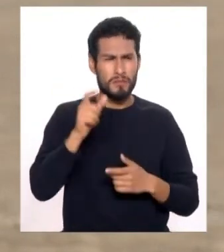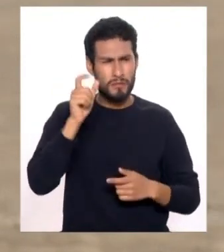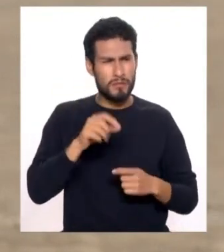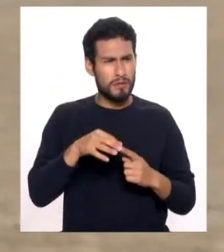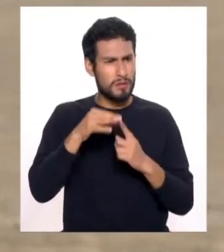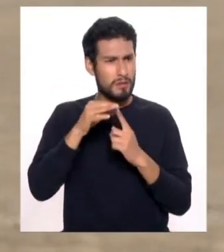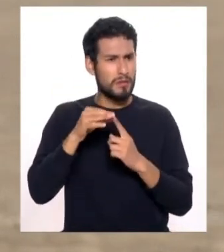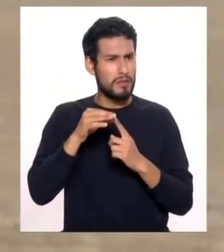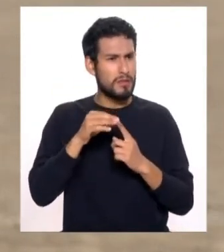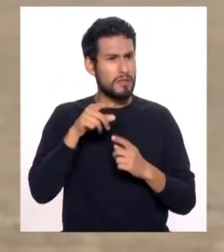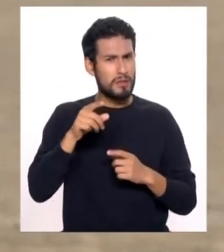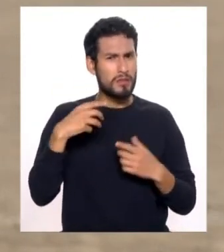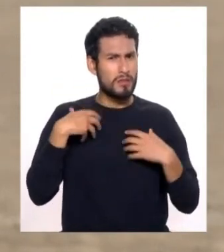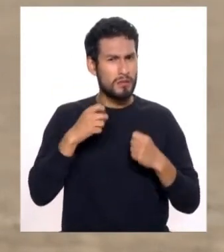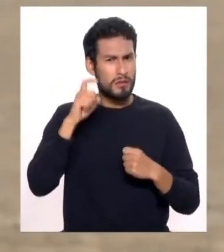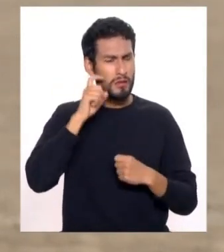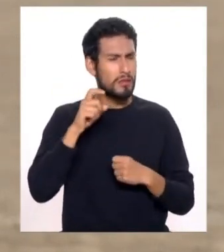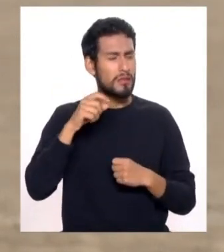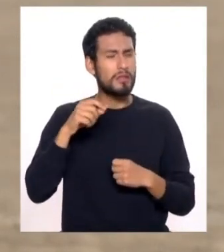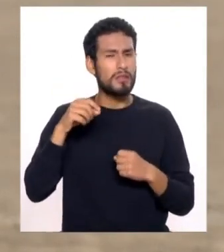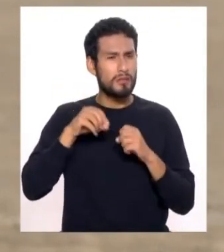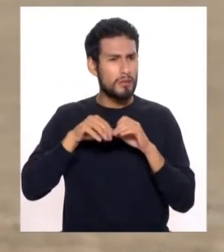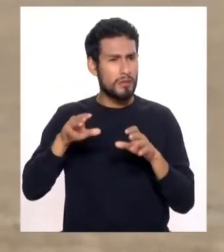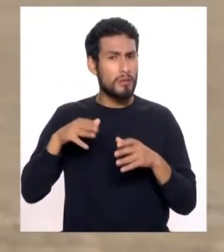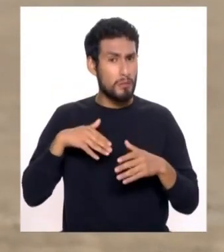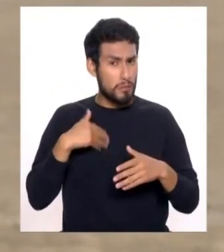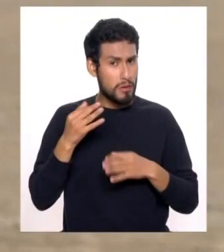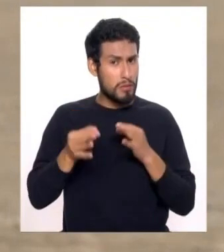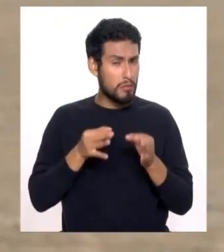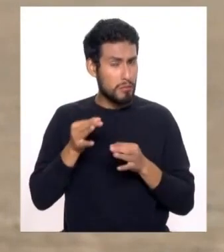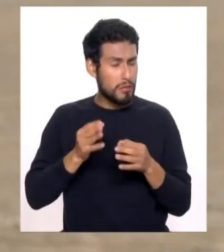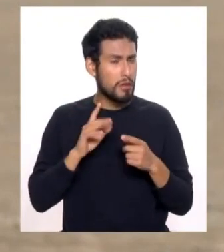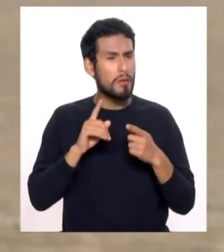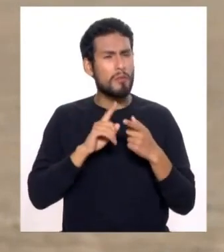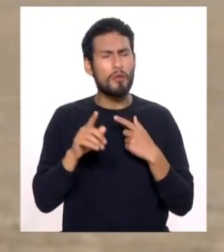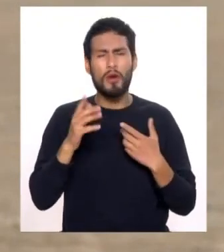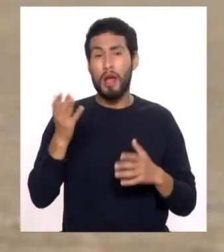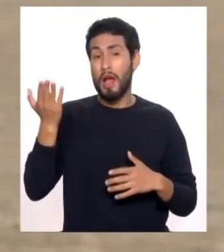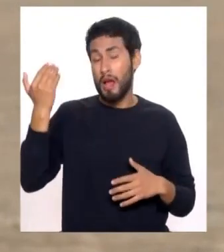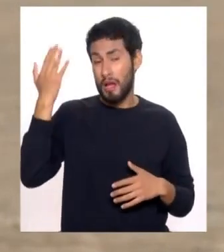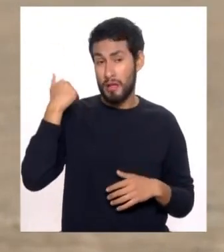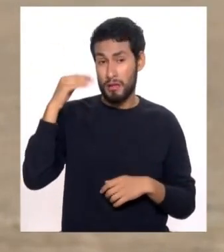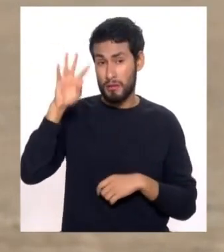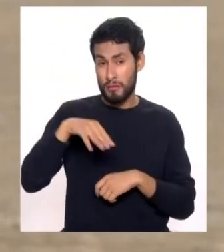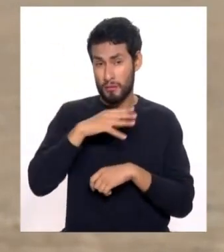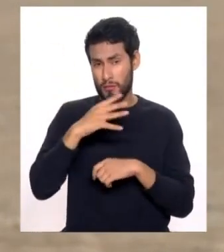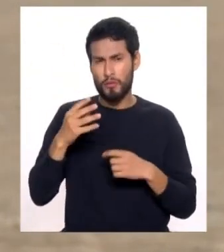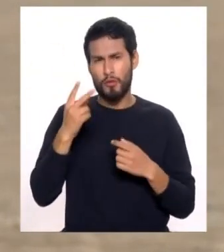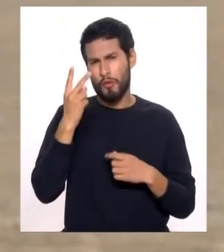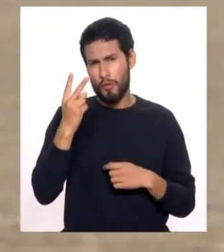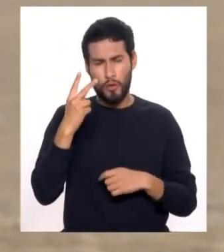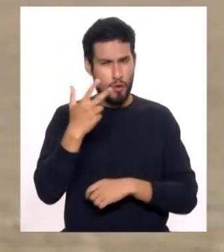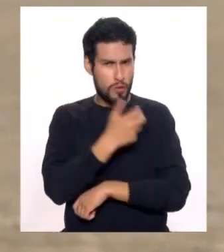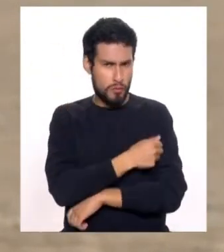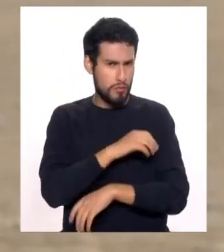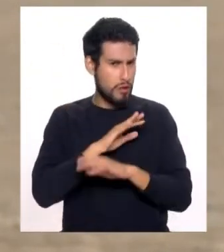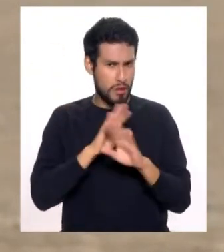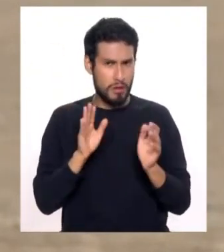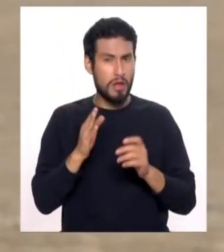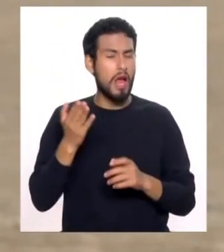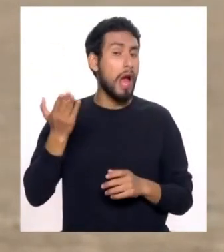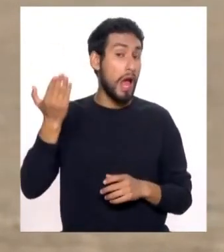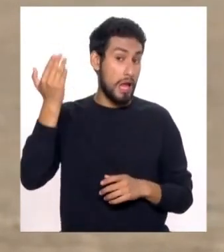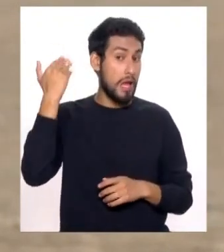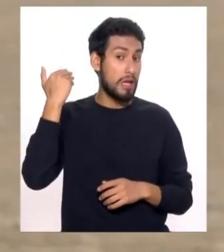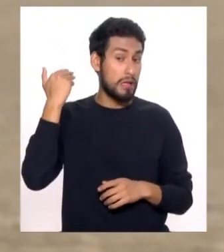especialista en salud sexual y reproductiva a lo mejor nos apoya, pero teníamos un esquema de vacunación de dos dosis